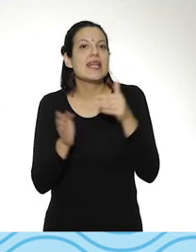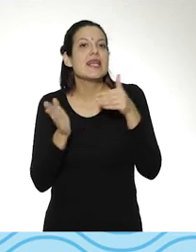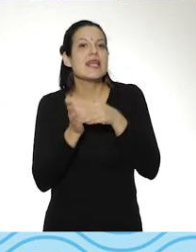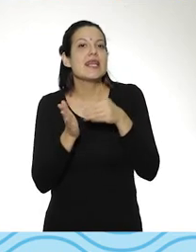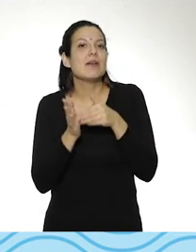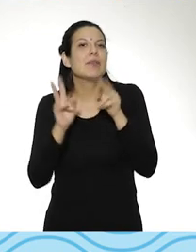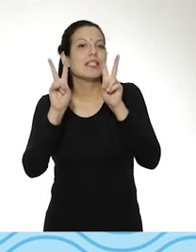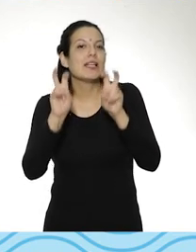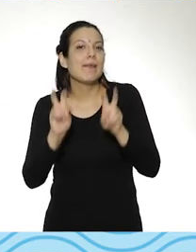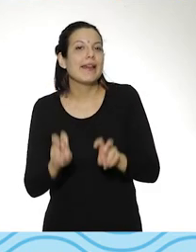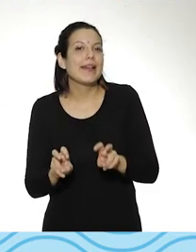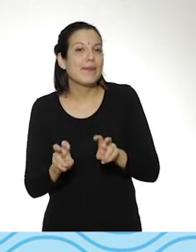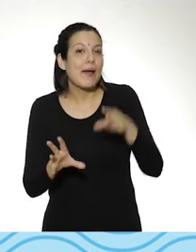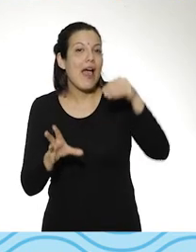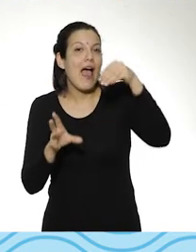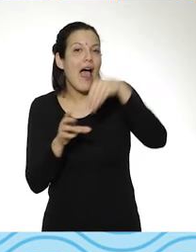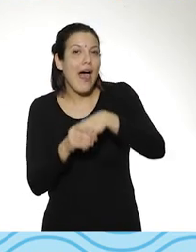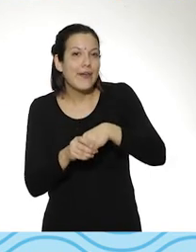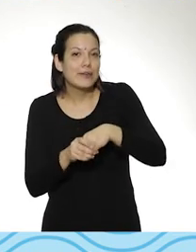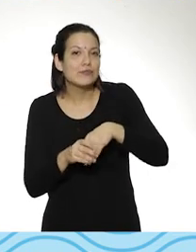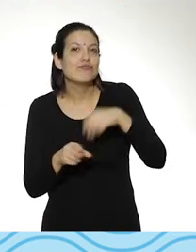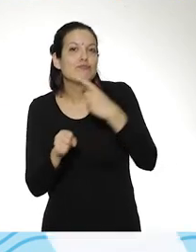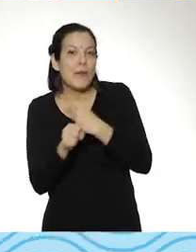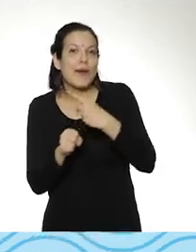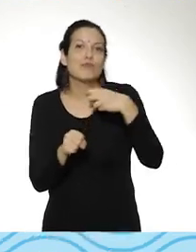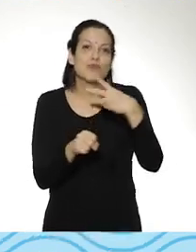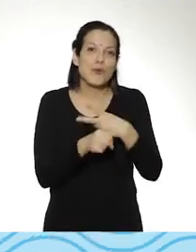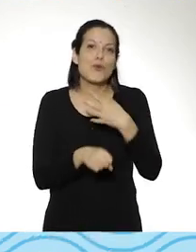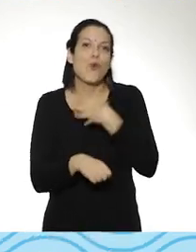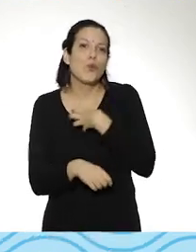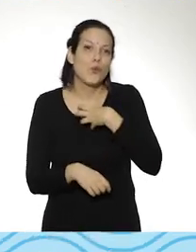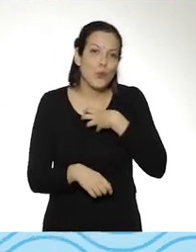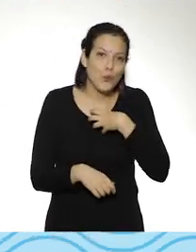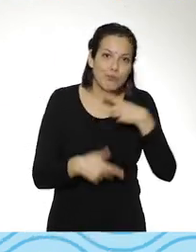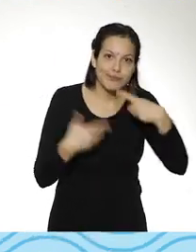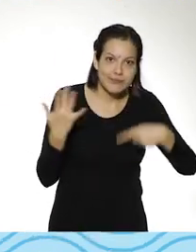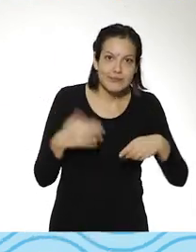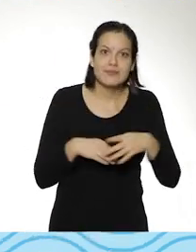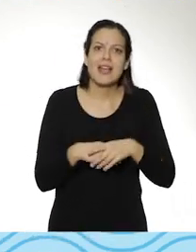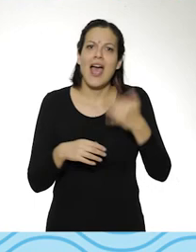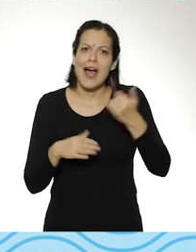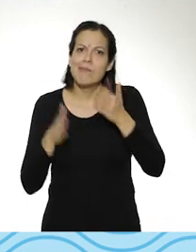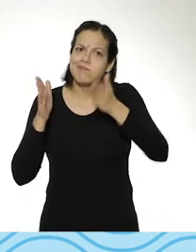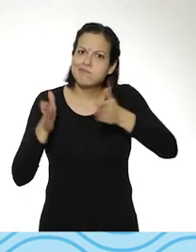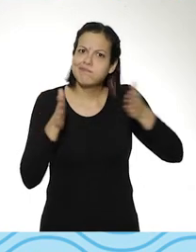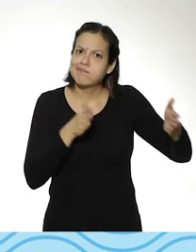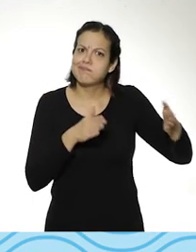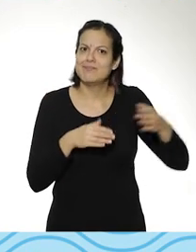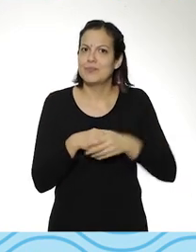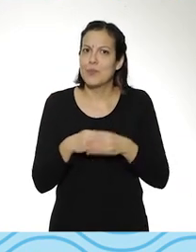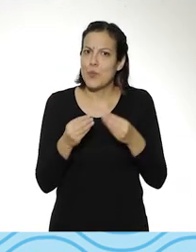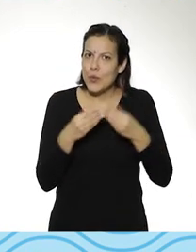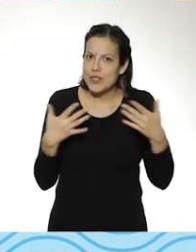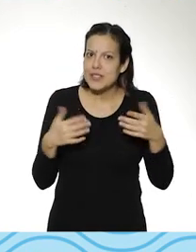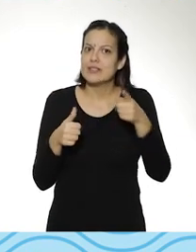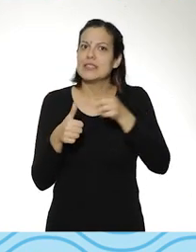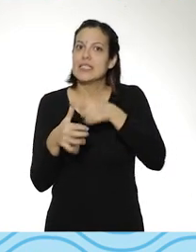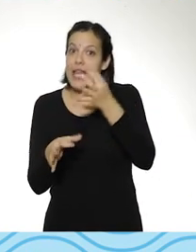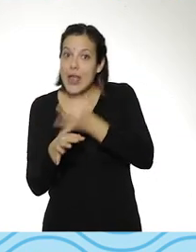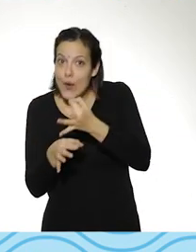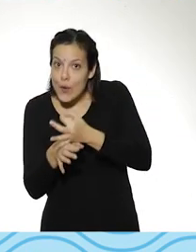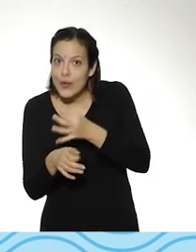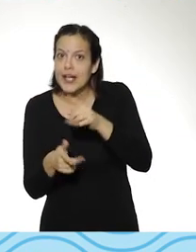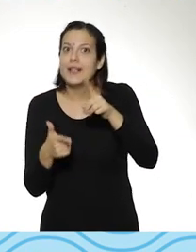contenido que están desarrollando en cada nivel y que tiene muchas instancias. Tenemos la instancia escolar,